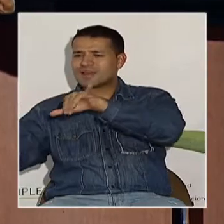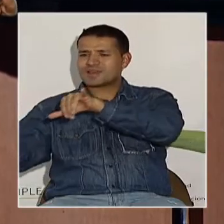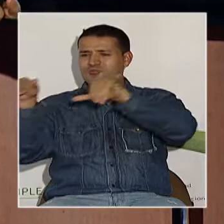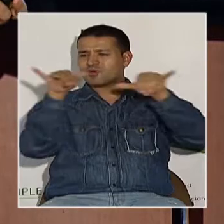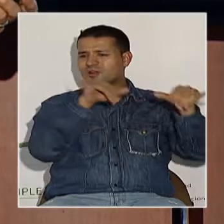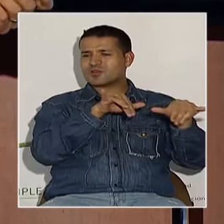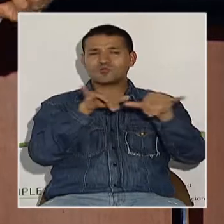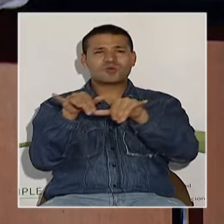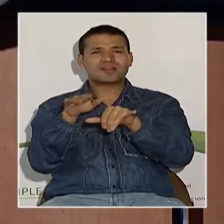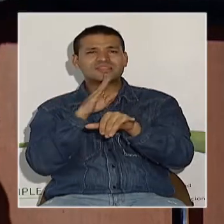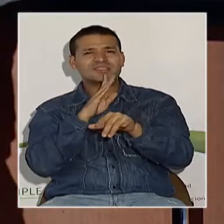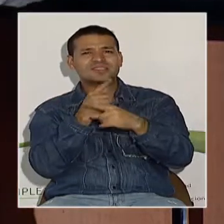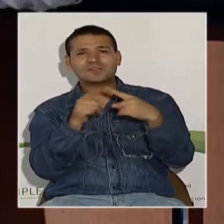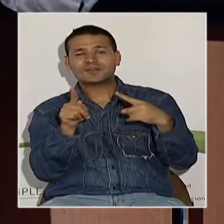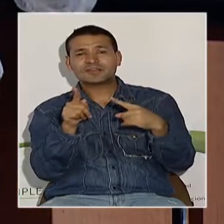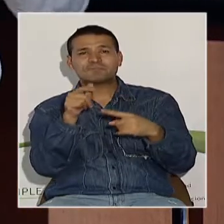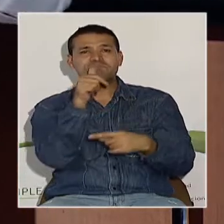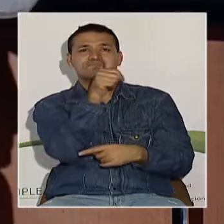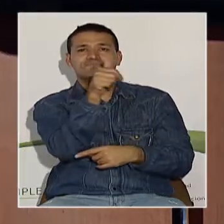reflexión.